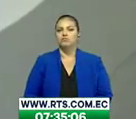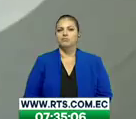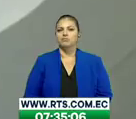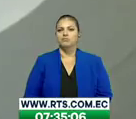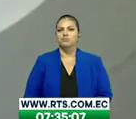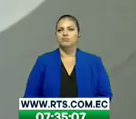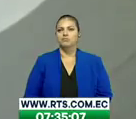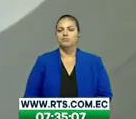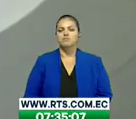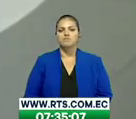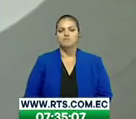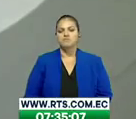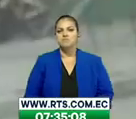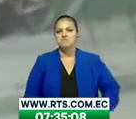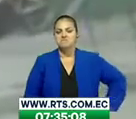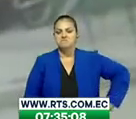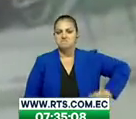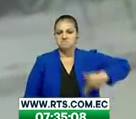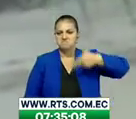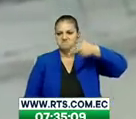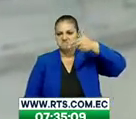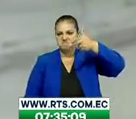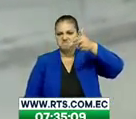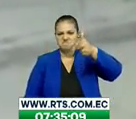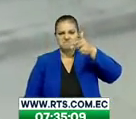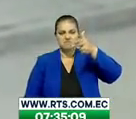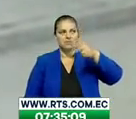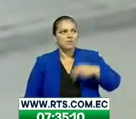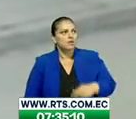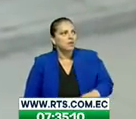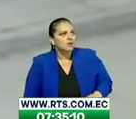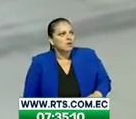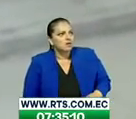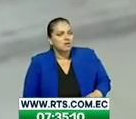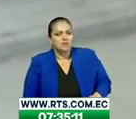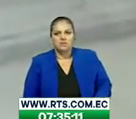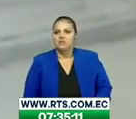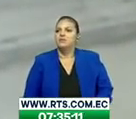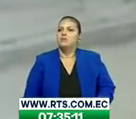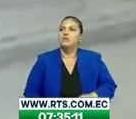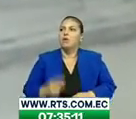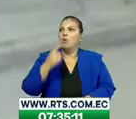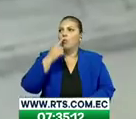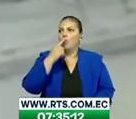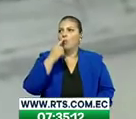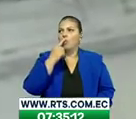las pertenencias a los comensales e incluso a uno de ellos lo lanza al piso.